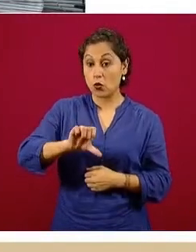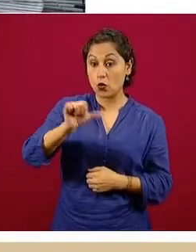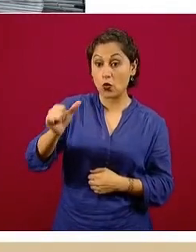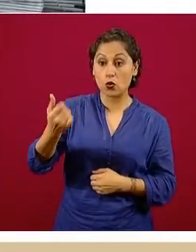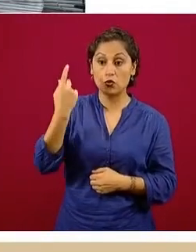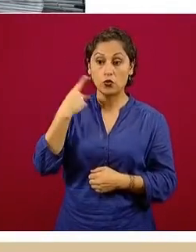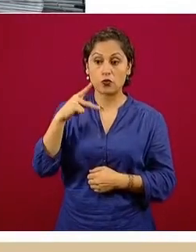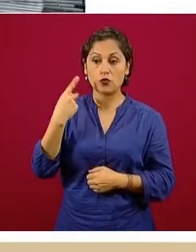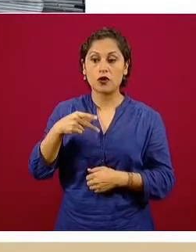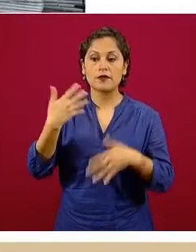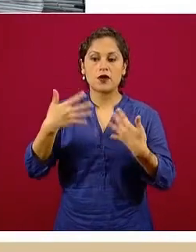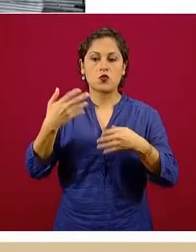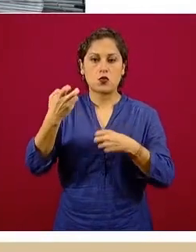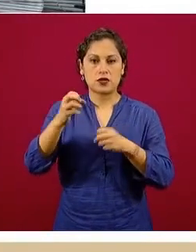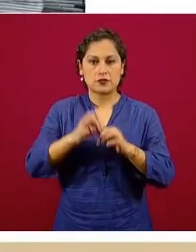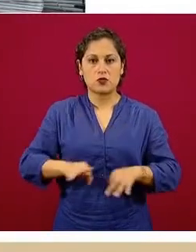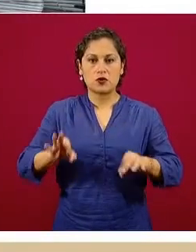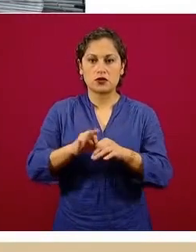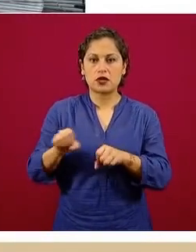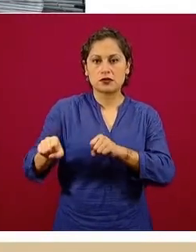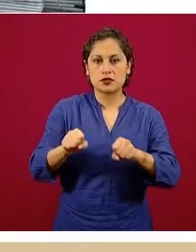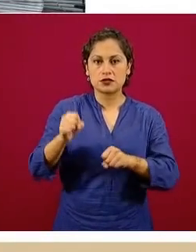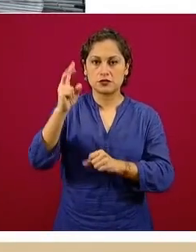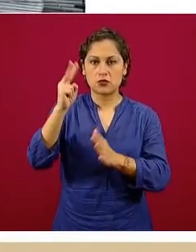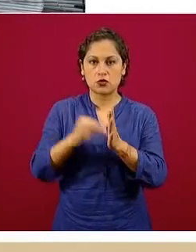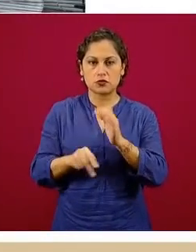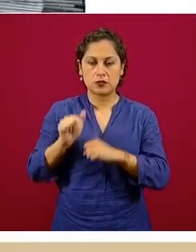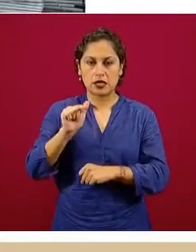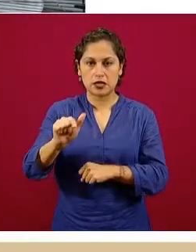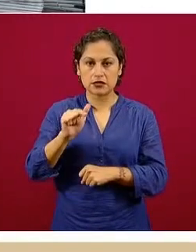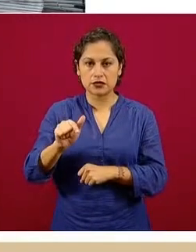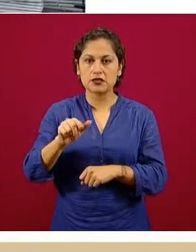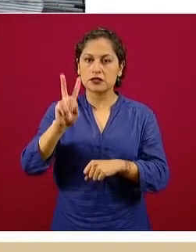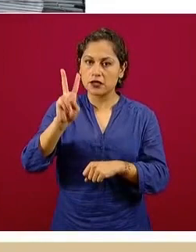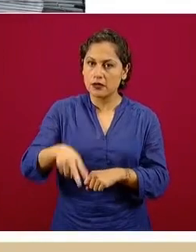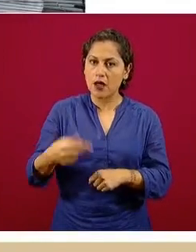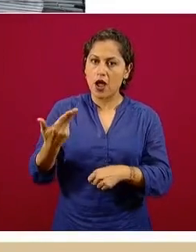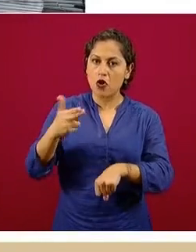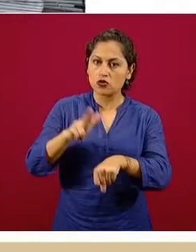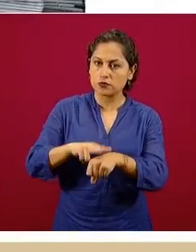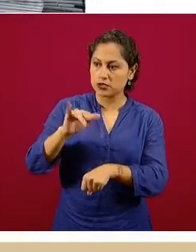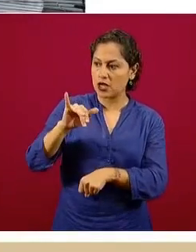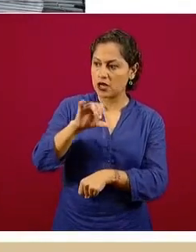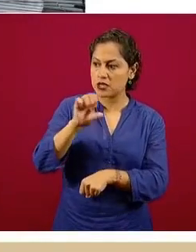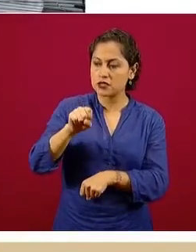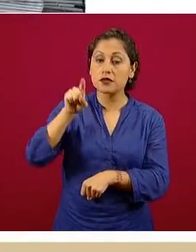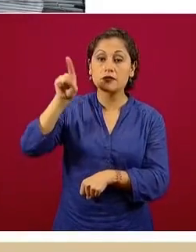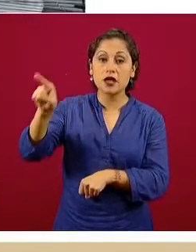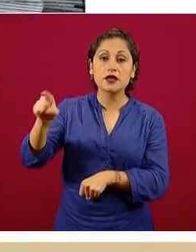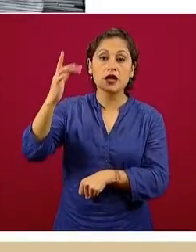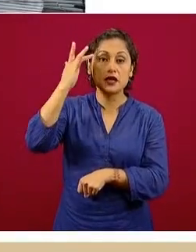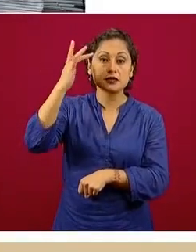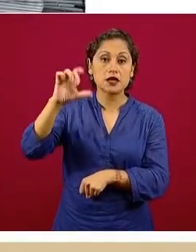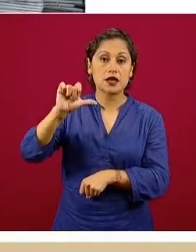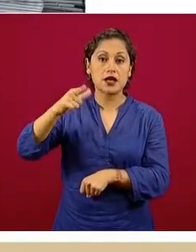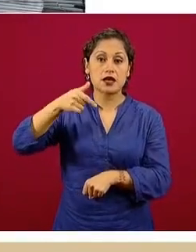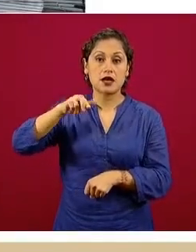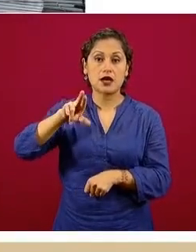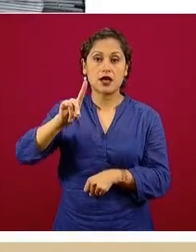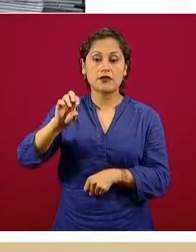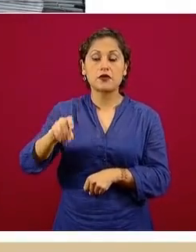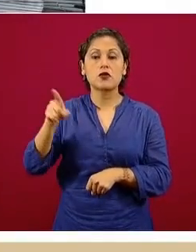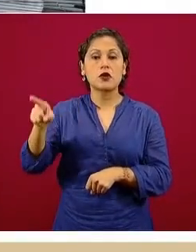después del sismo del 2017 perdimos uno de nuestros grandes hospitales del seguro social que fuerzan a alejandro que quedó